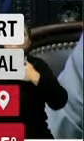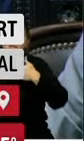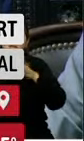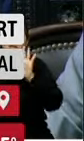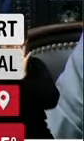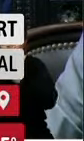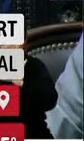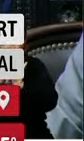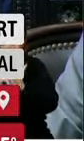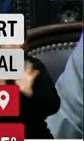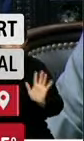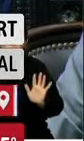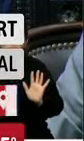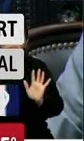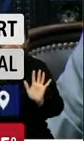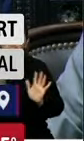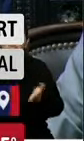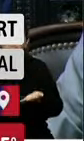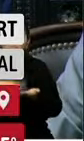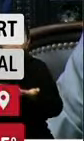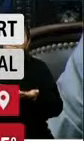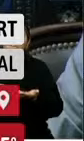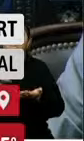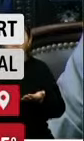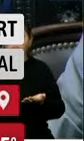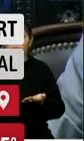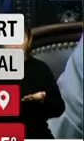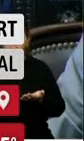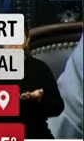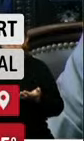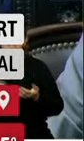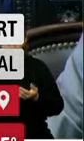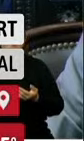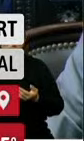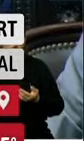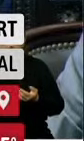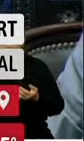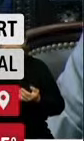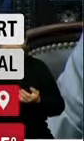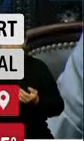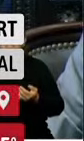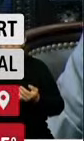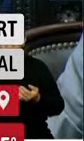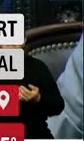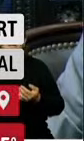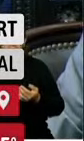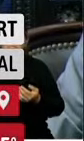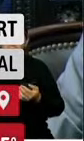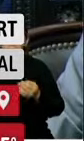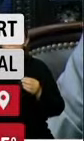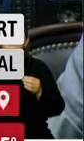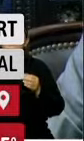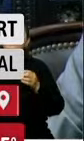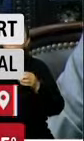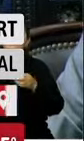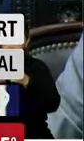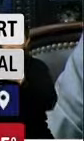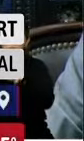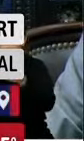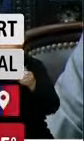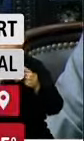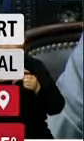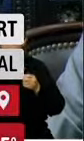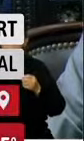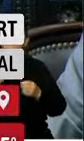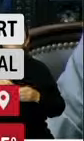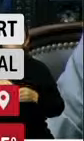mesa Es que la gente está pasando la está pasando muy mal en general no llega Por lo tanto que que algo no